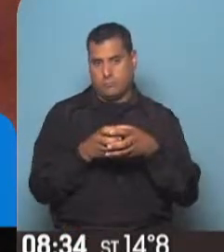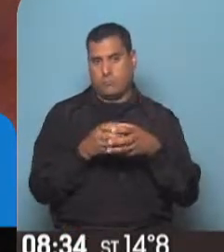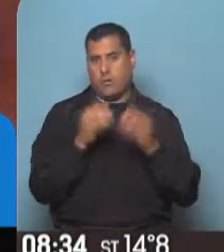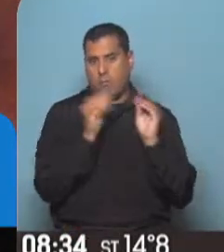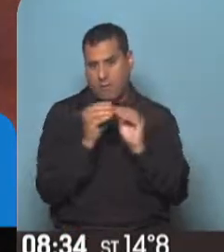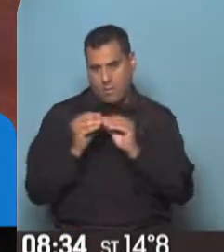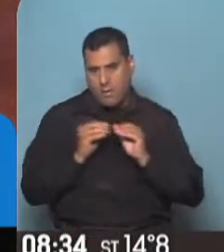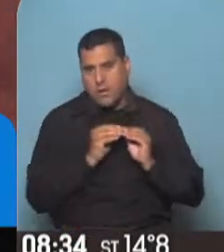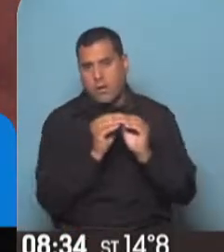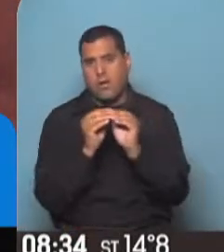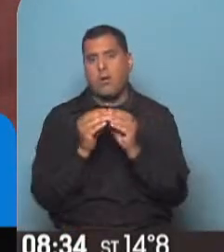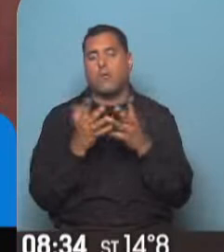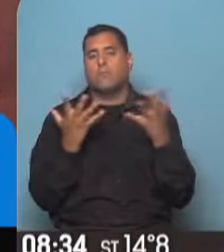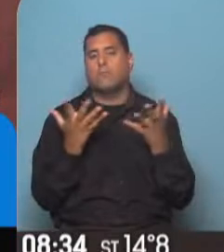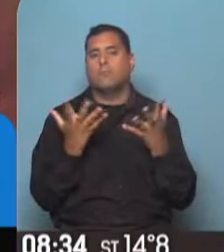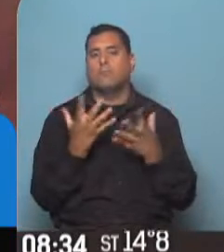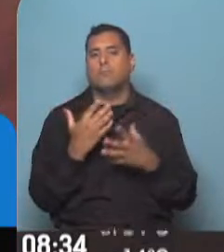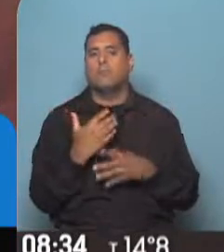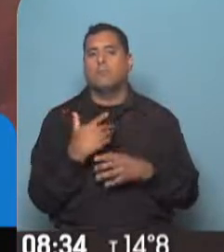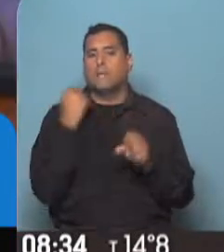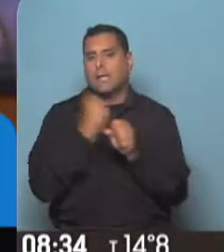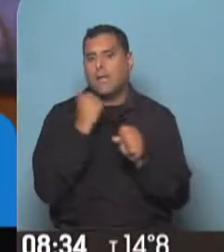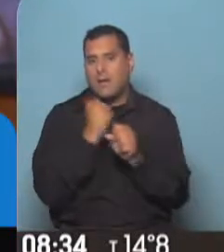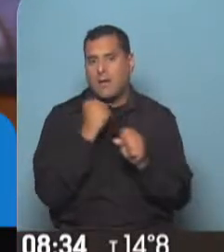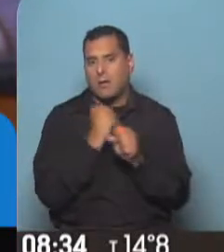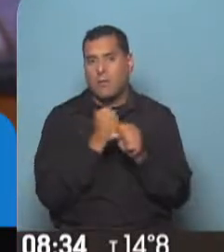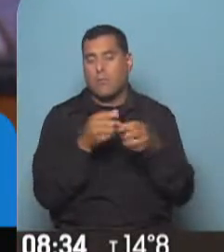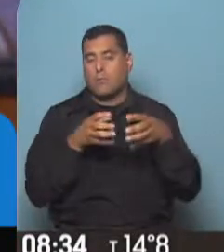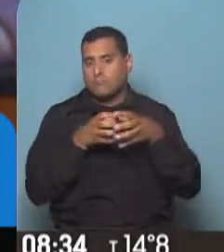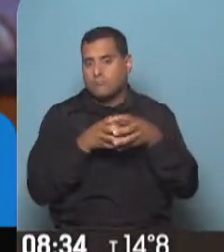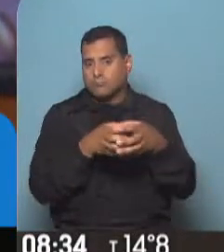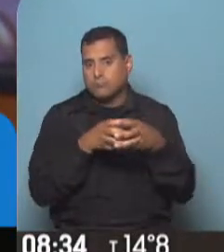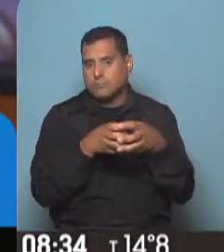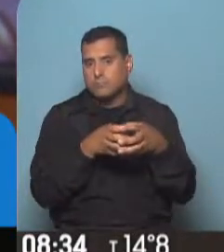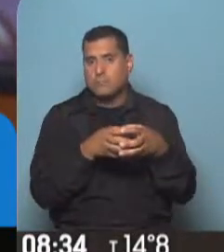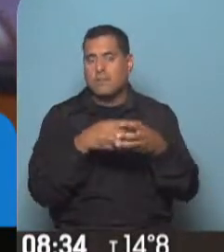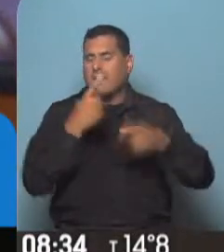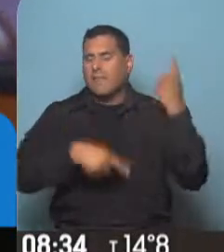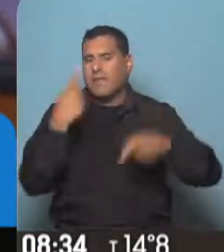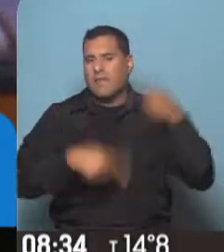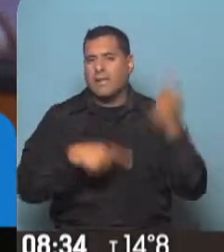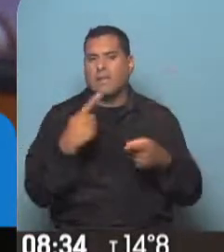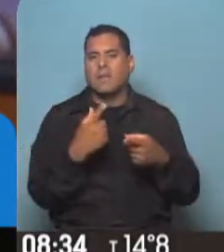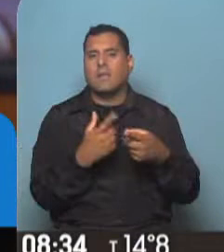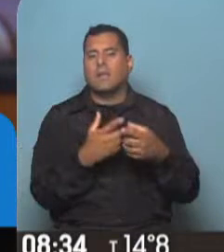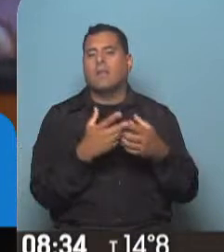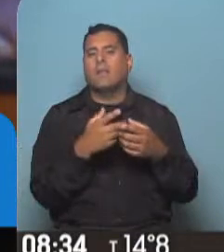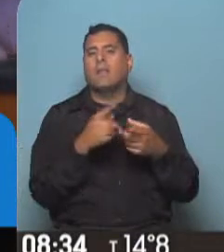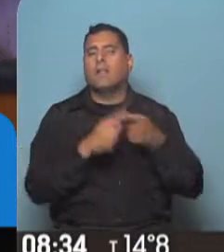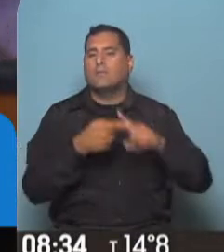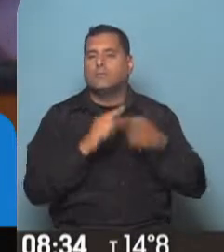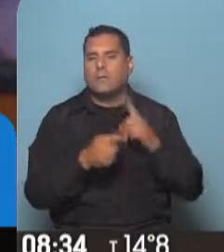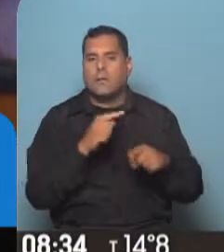compañeros y compañeras que venimos trabajando por nuestro lado en diferentes instancias en relación a